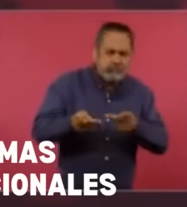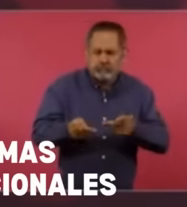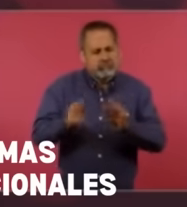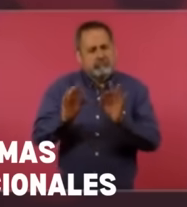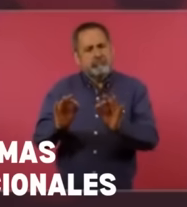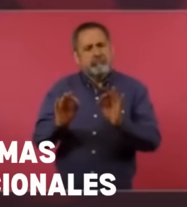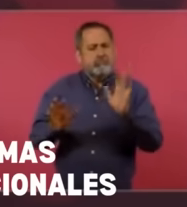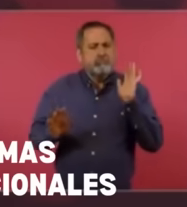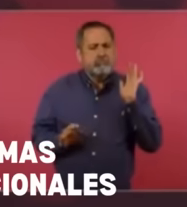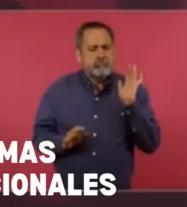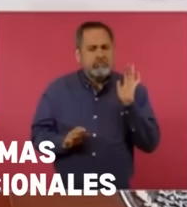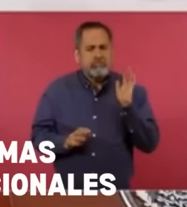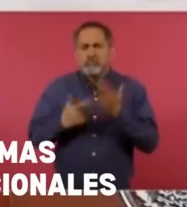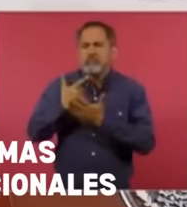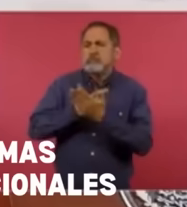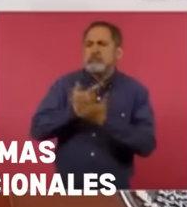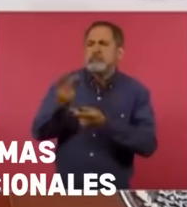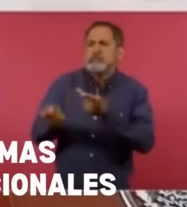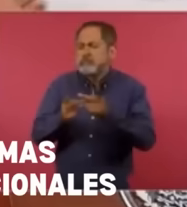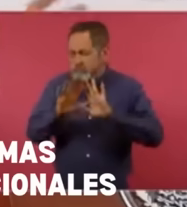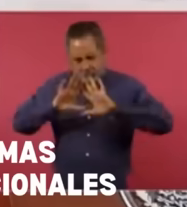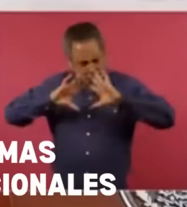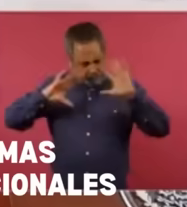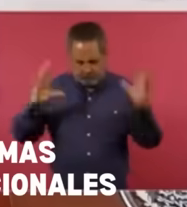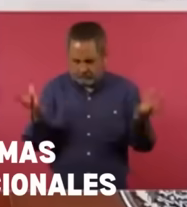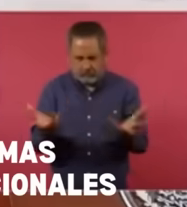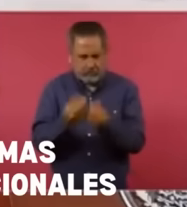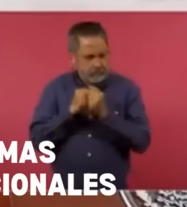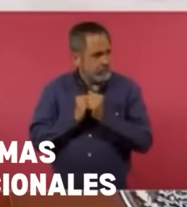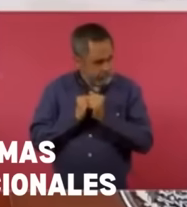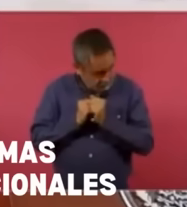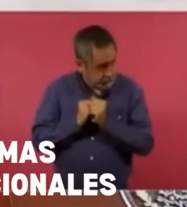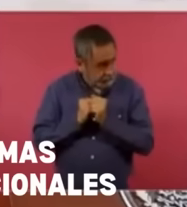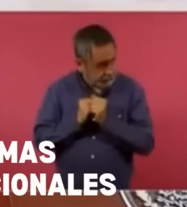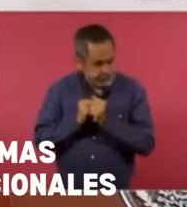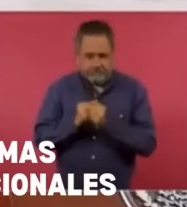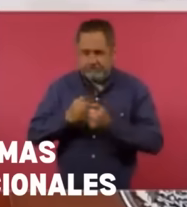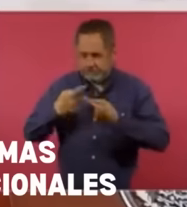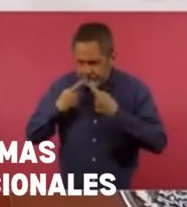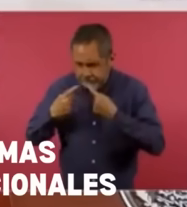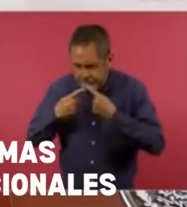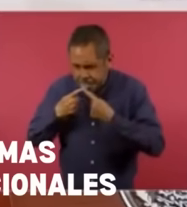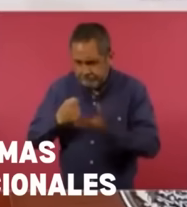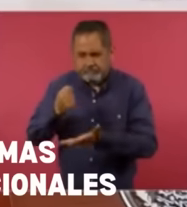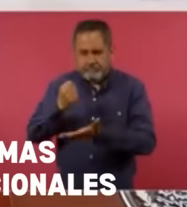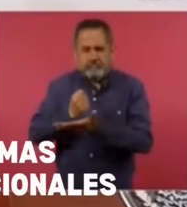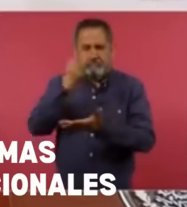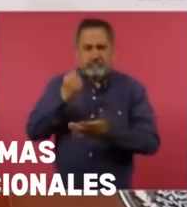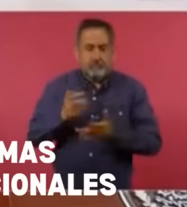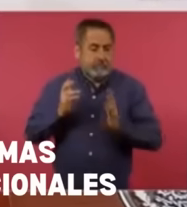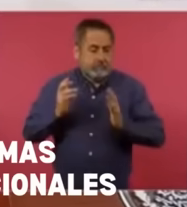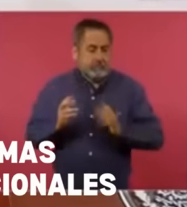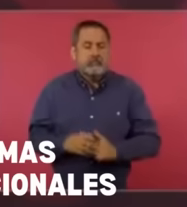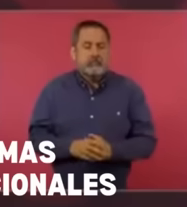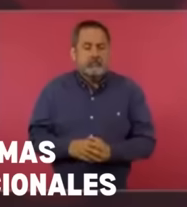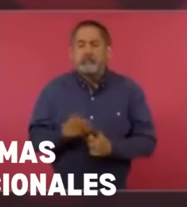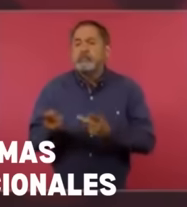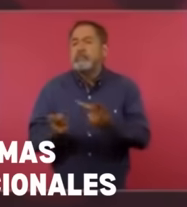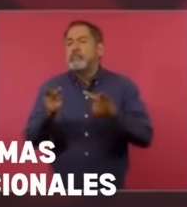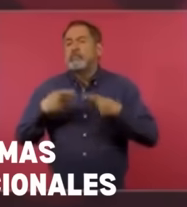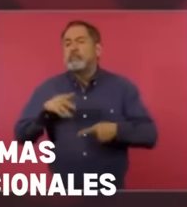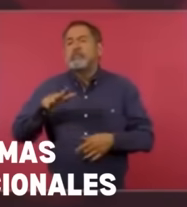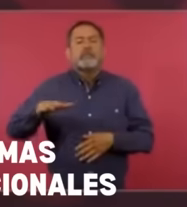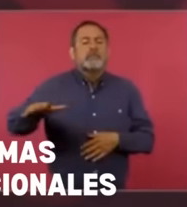consulta encuestas todo todo tod todo que se le pregunte a la gente a